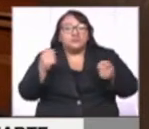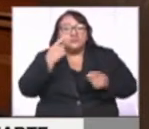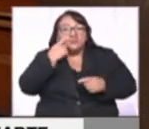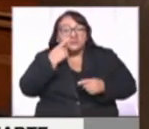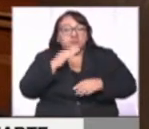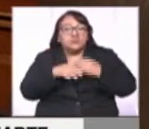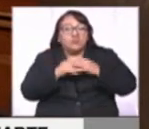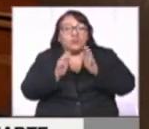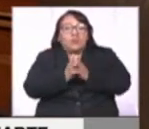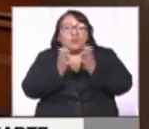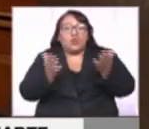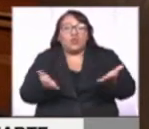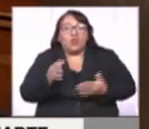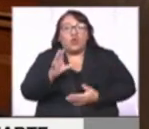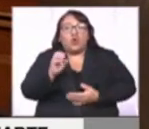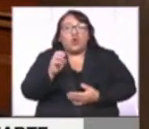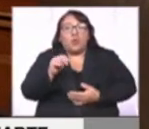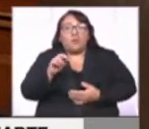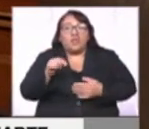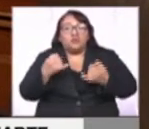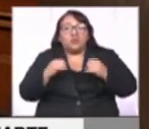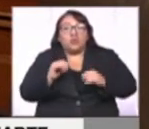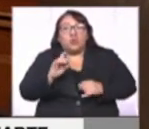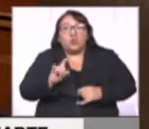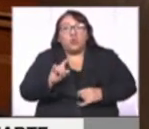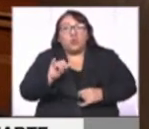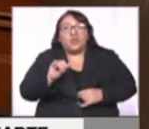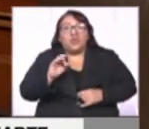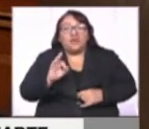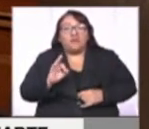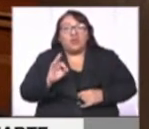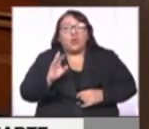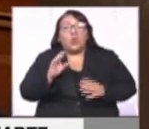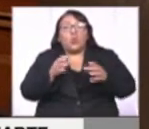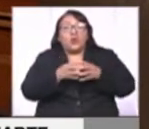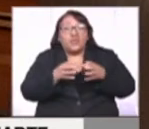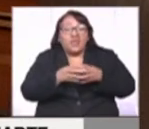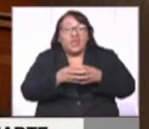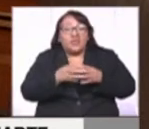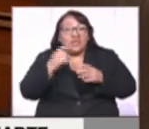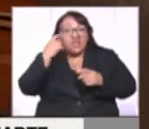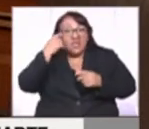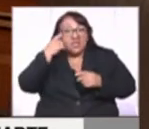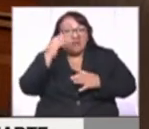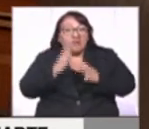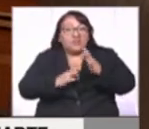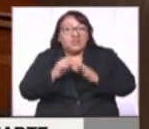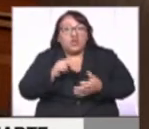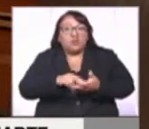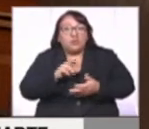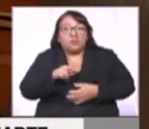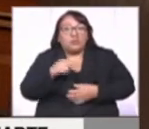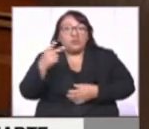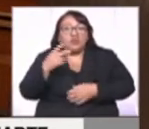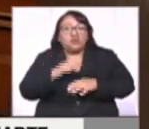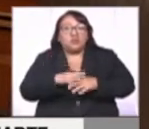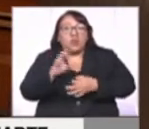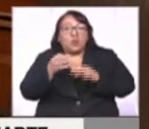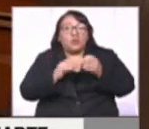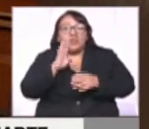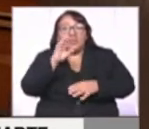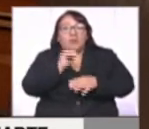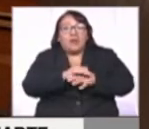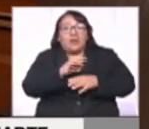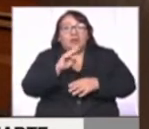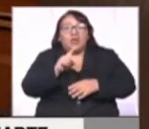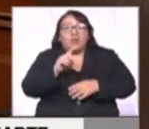el diario El Comercio un informe de la UIF, la Unidad de Inteligencia Financiera de la SBS, de noviembre del 2022 sobre las cuentas bancarias